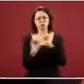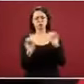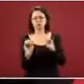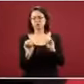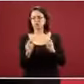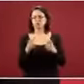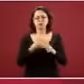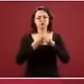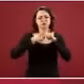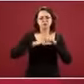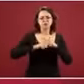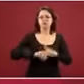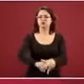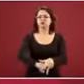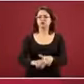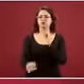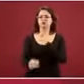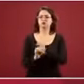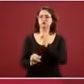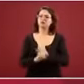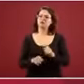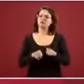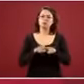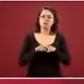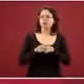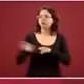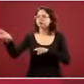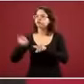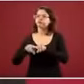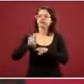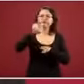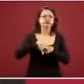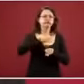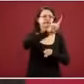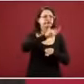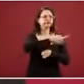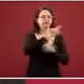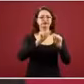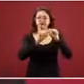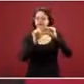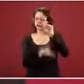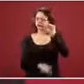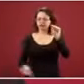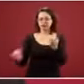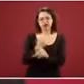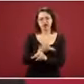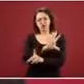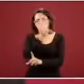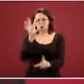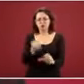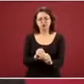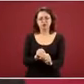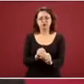instalar y dar el servicio de internet en todo el territorio nacional.